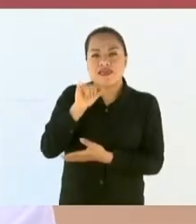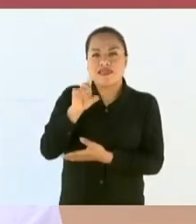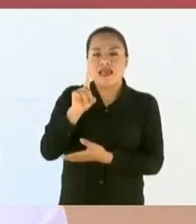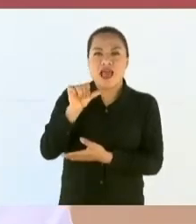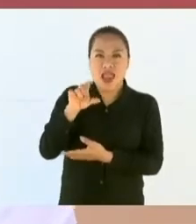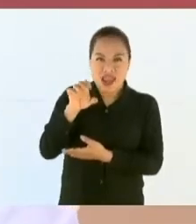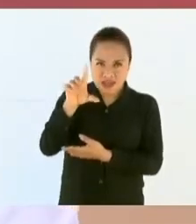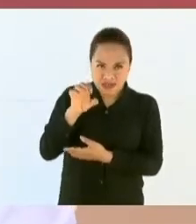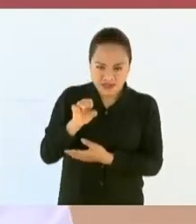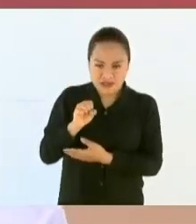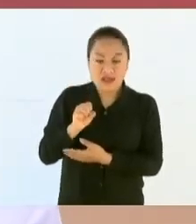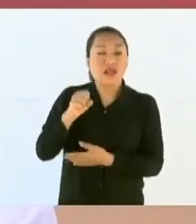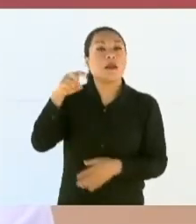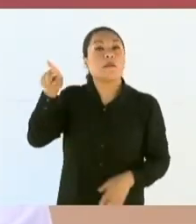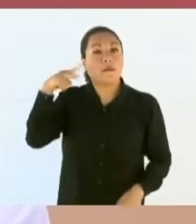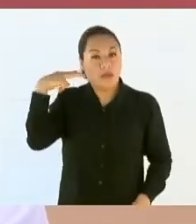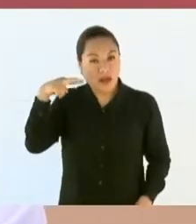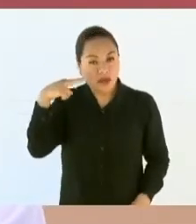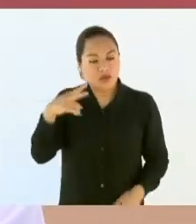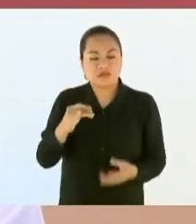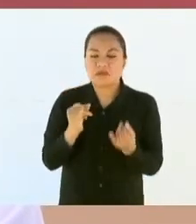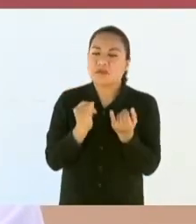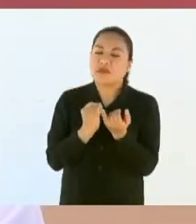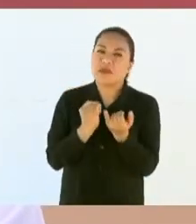En Veracruz, lo mismo.